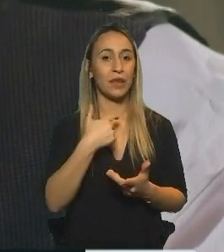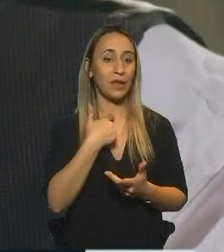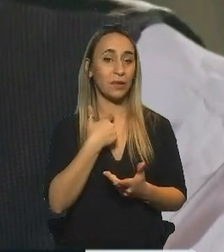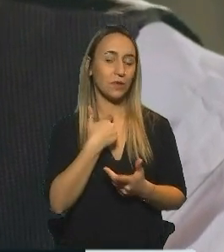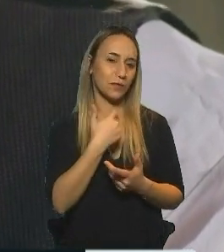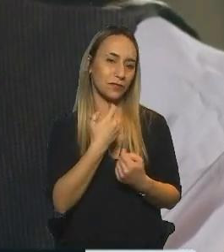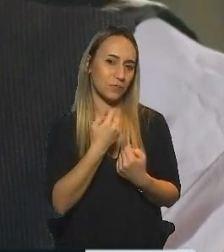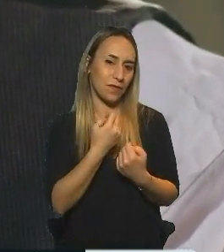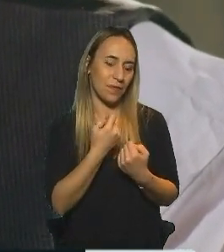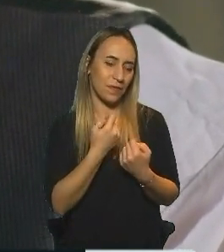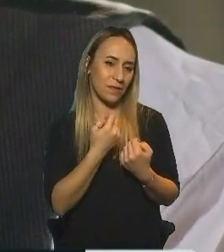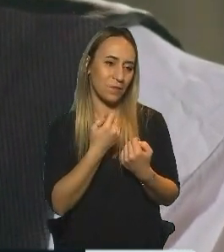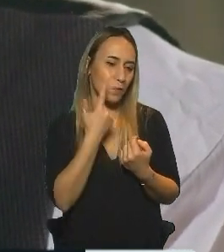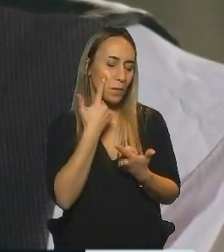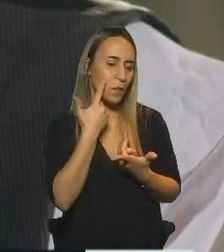de devolverte